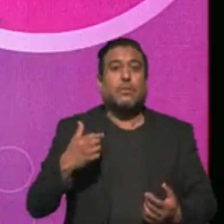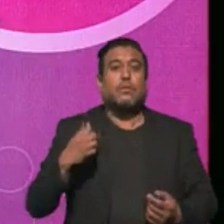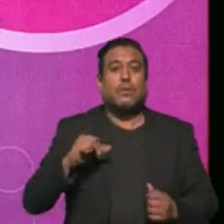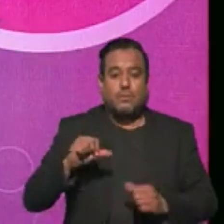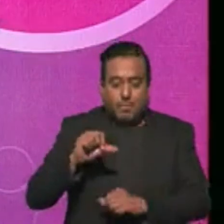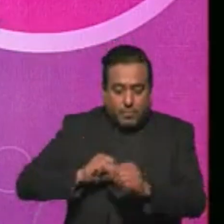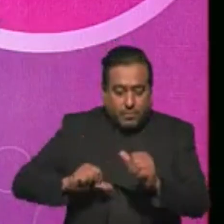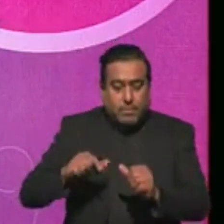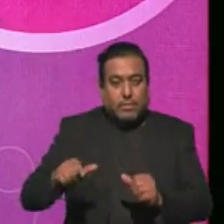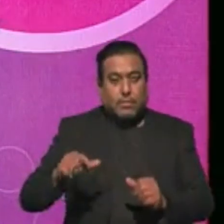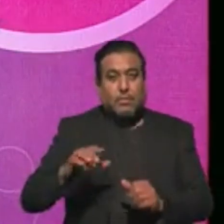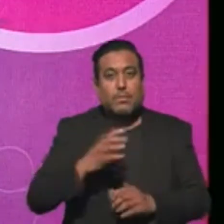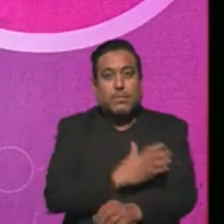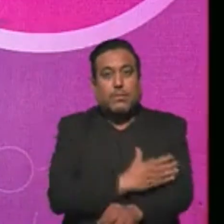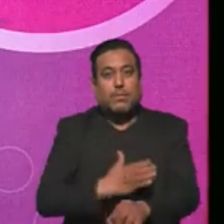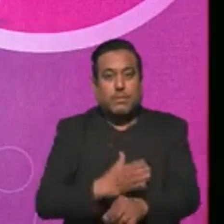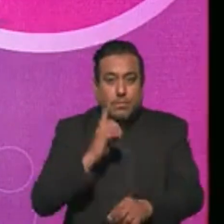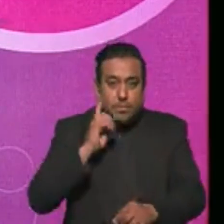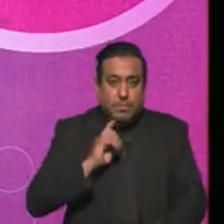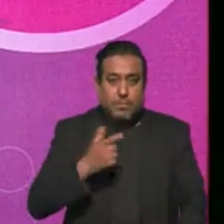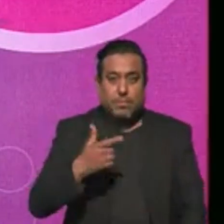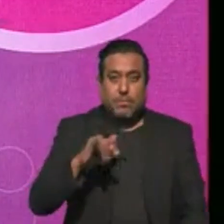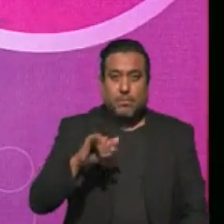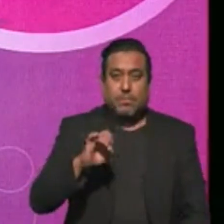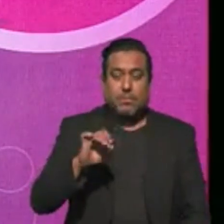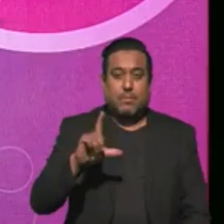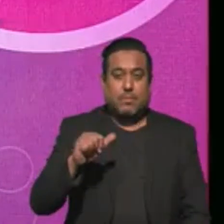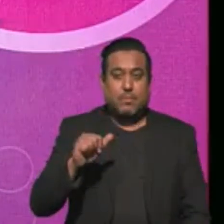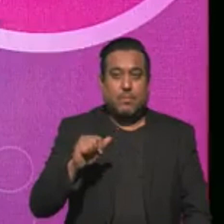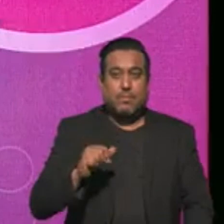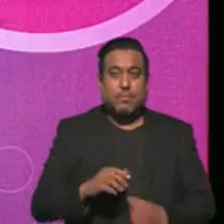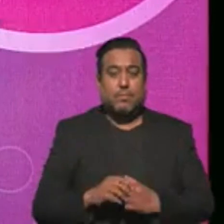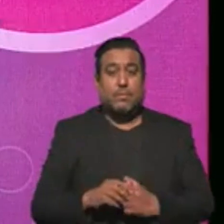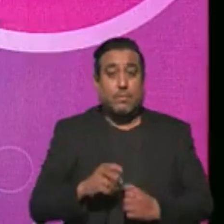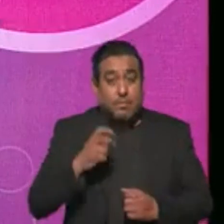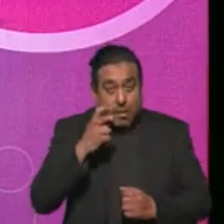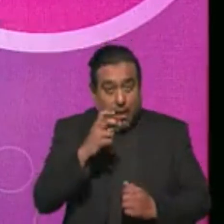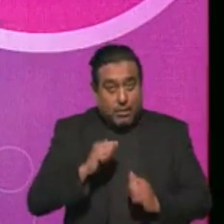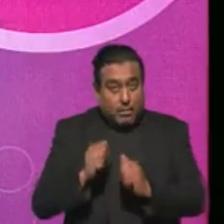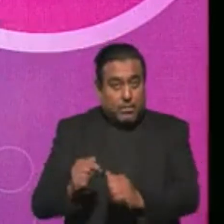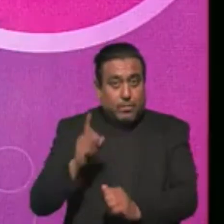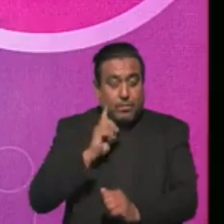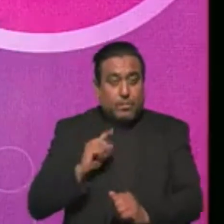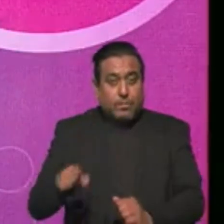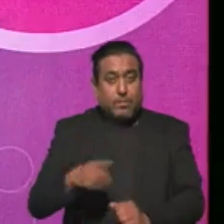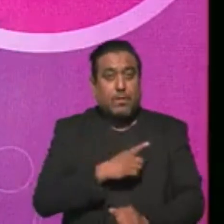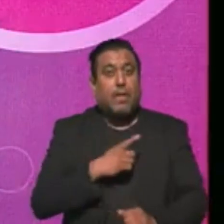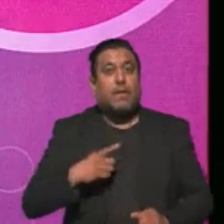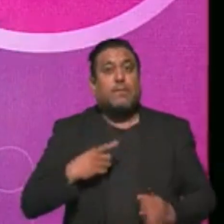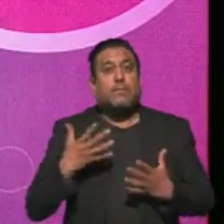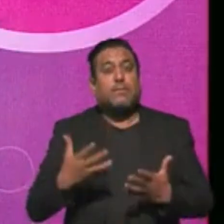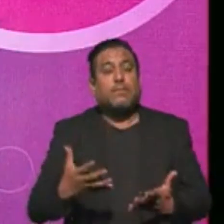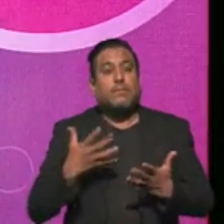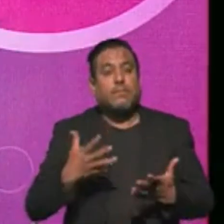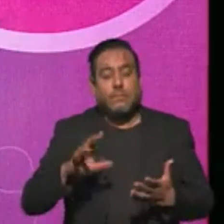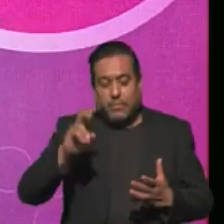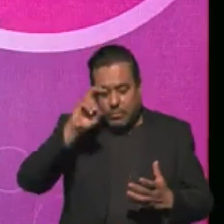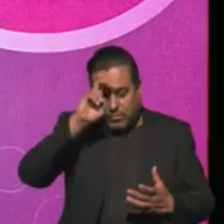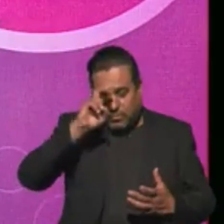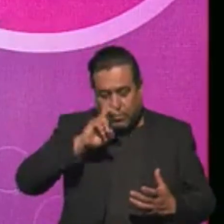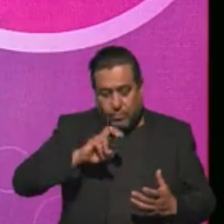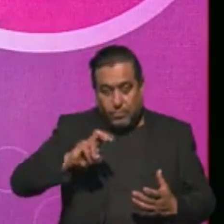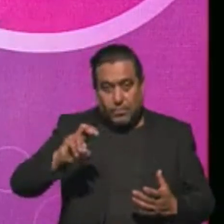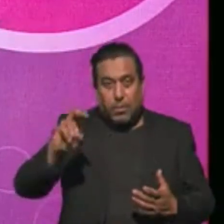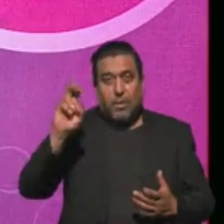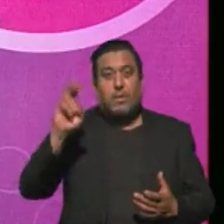nuestra compañera Gisela debería estar ella defendiendo los anhelos los sueños